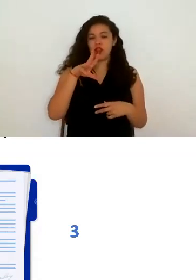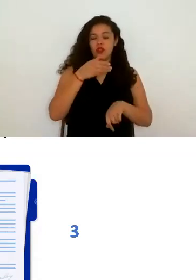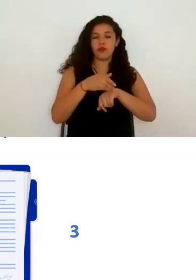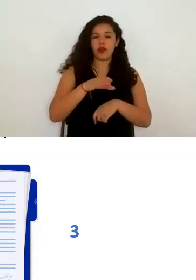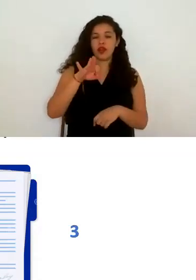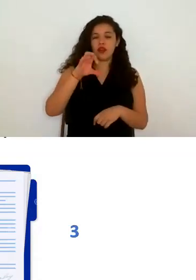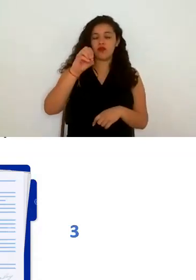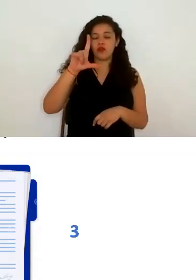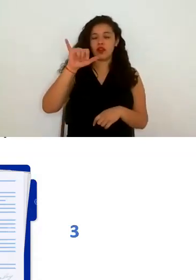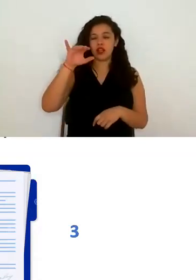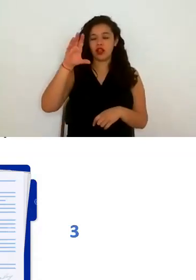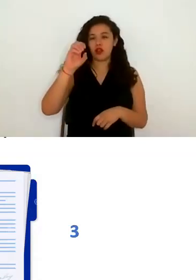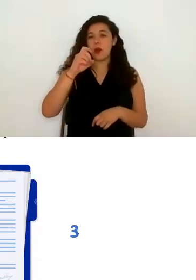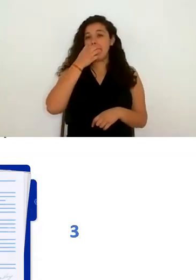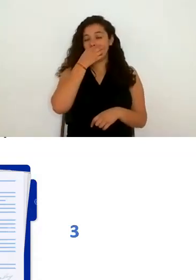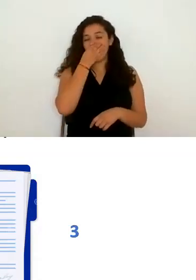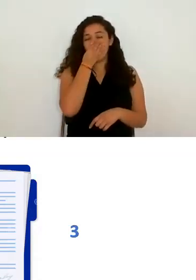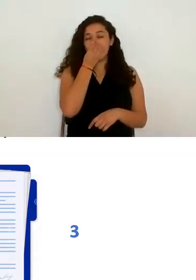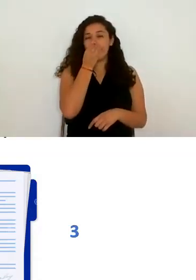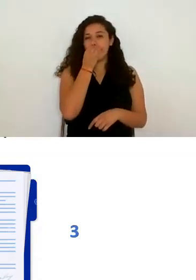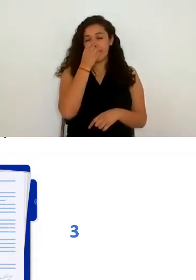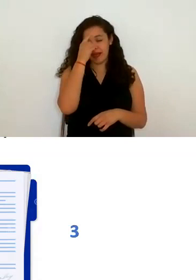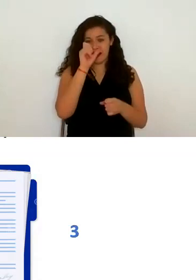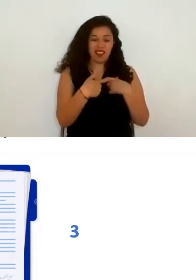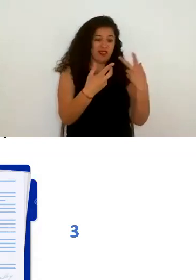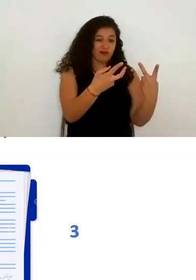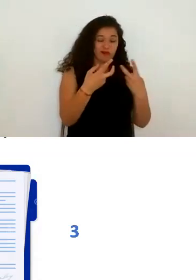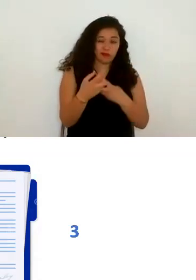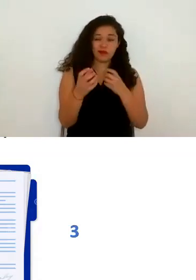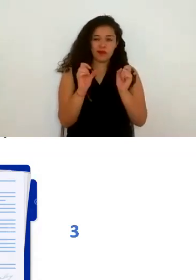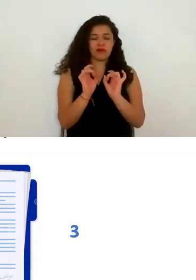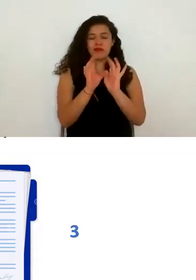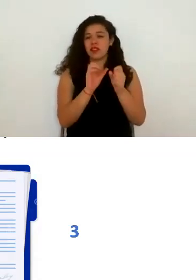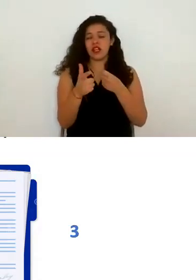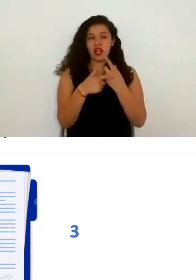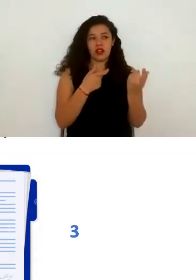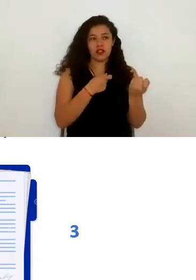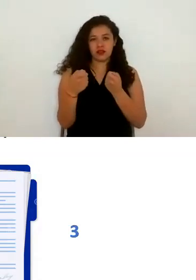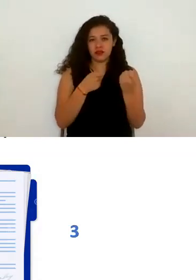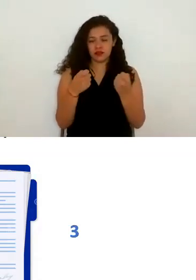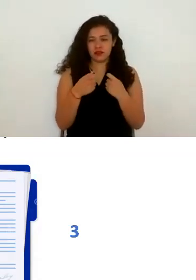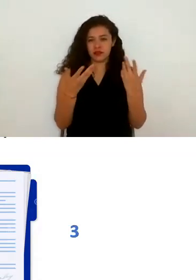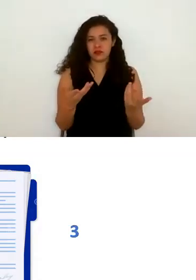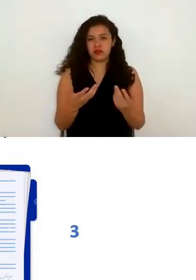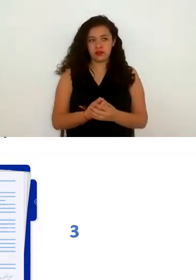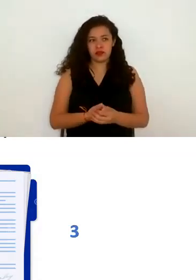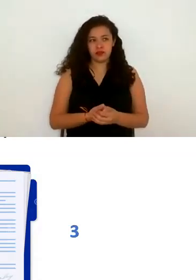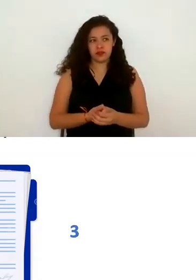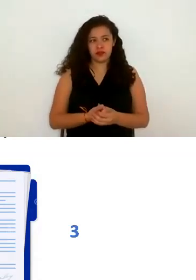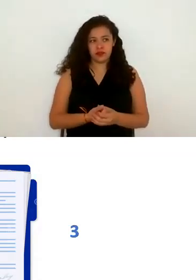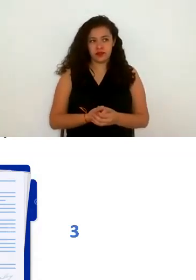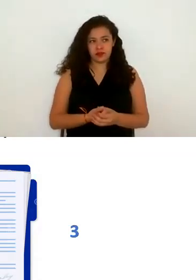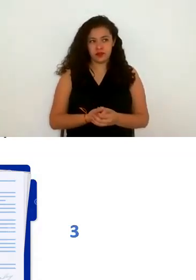para evitar alguna sustracción, robo e ir controlando el contenido de sus expedientes.